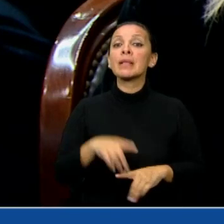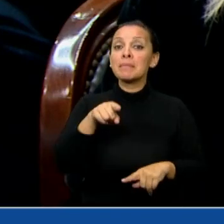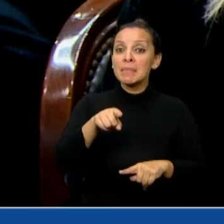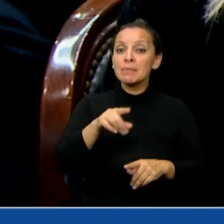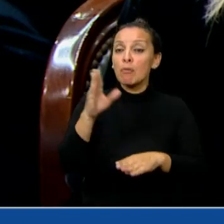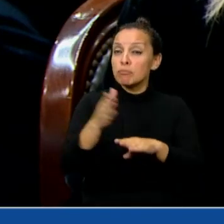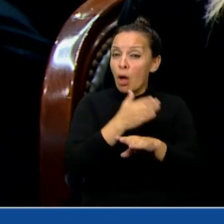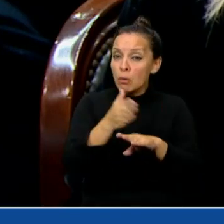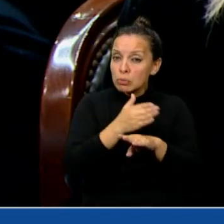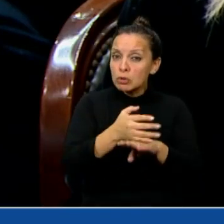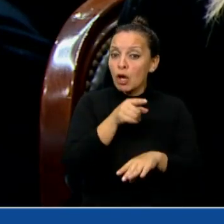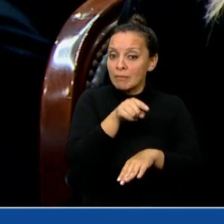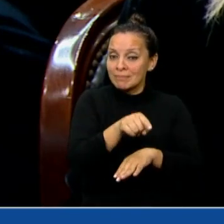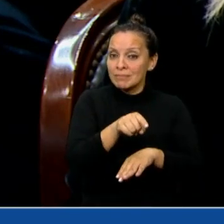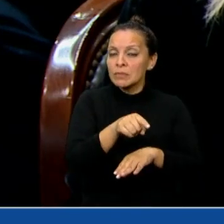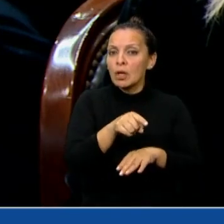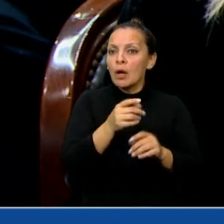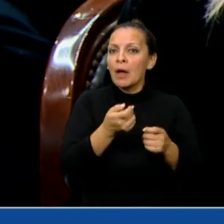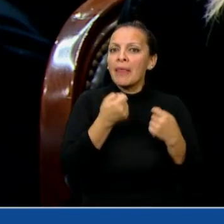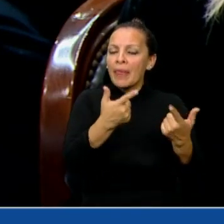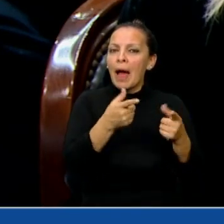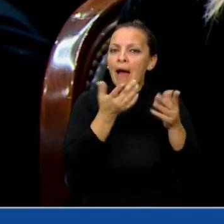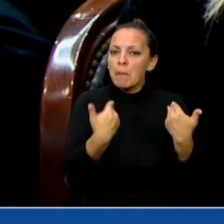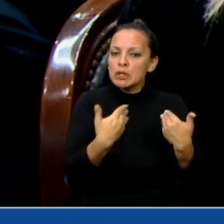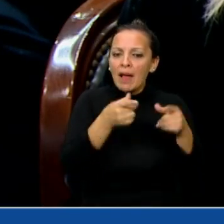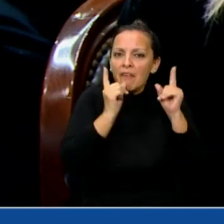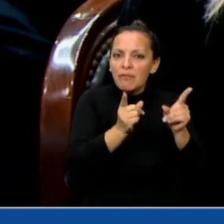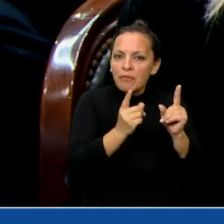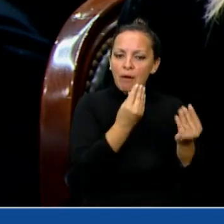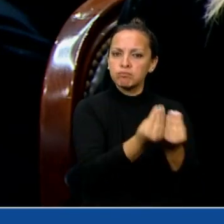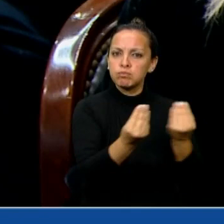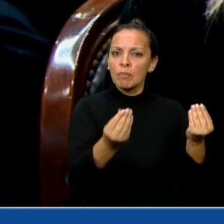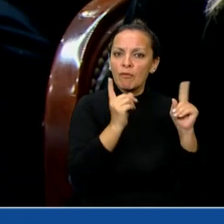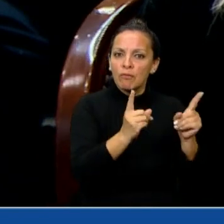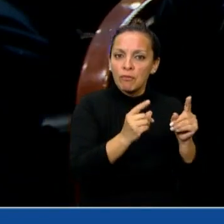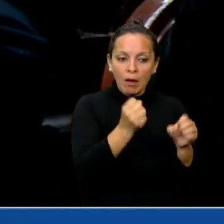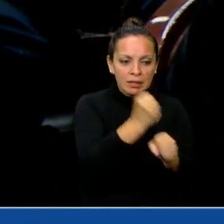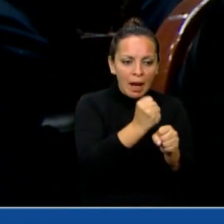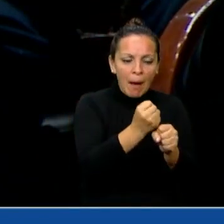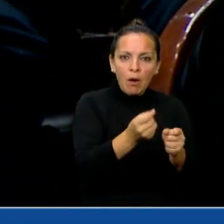acá, evita el desarraigo, promueve el empleo local,